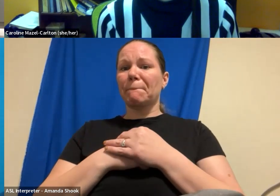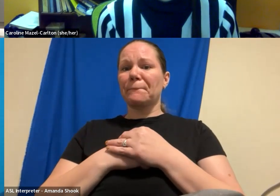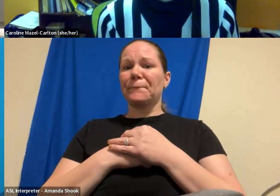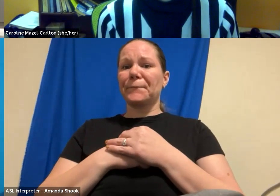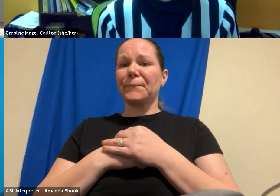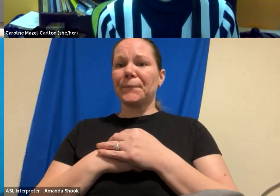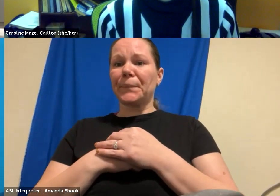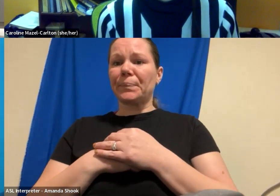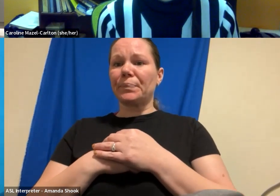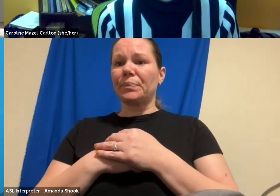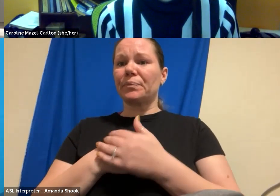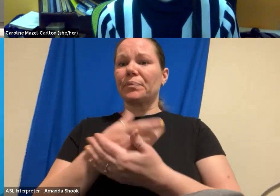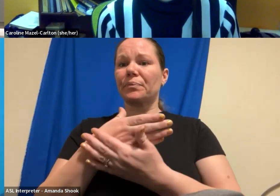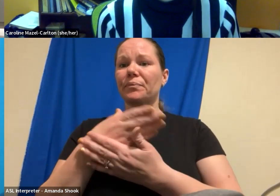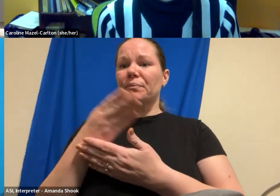merecen.